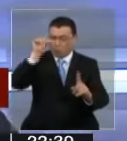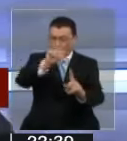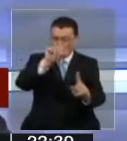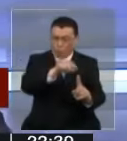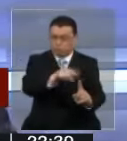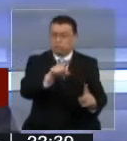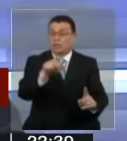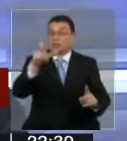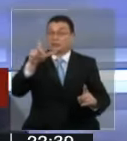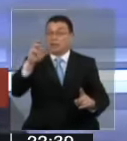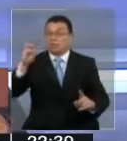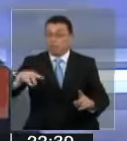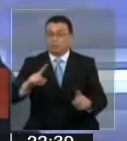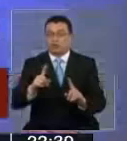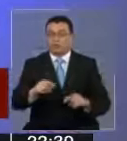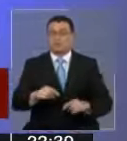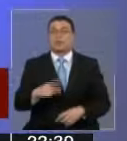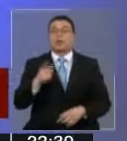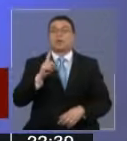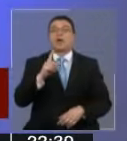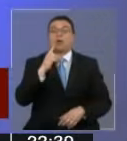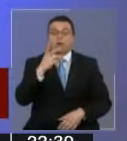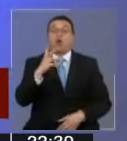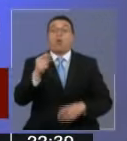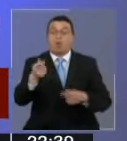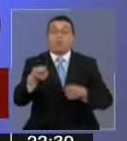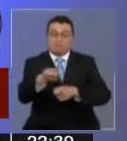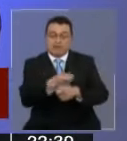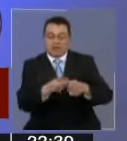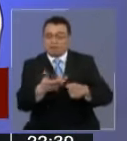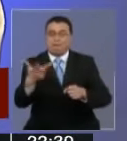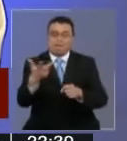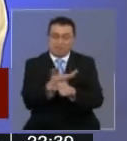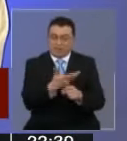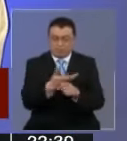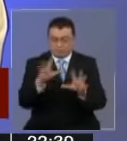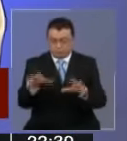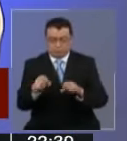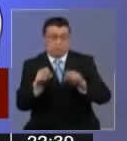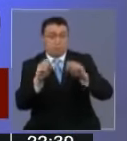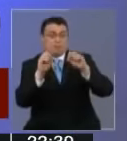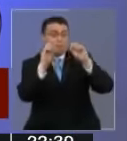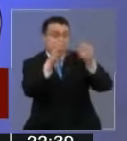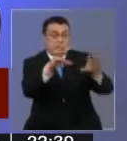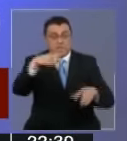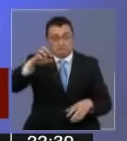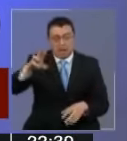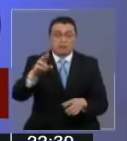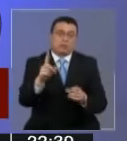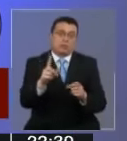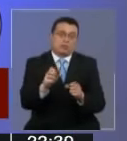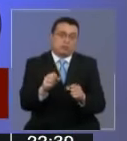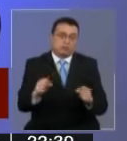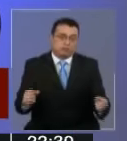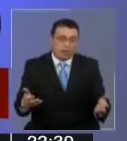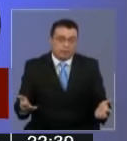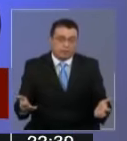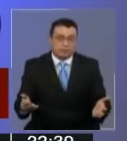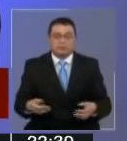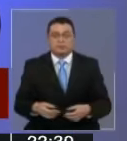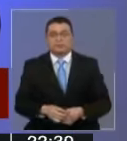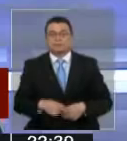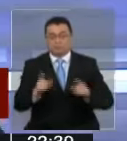justo. Sí tenemos certeza que hubo un manejo muy inadecuado con unos residuos que jamás debieron llegar al mar. Eso lo sabemos.